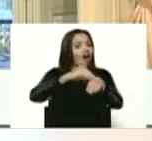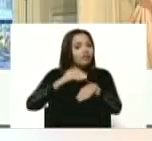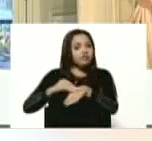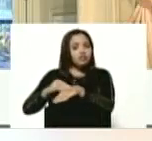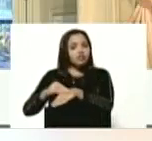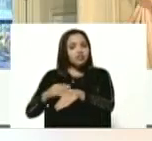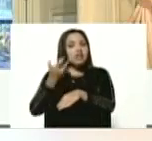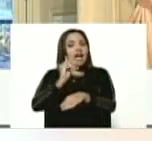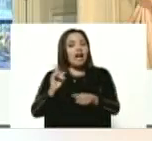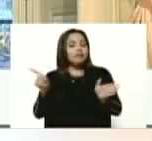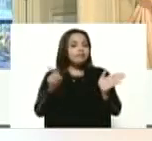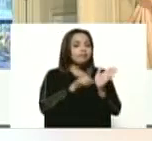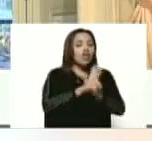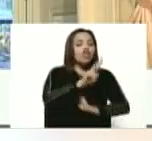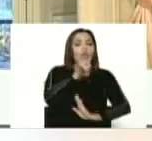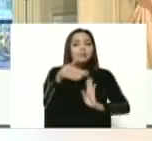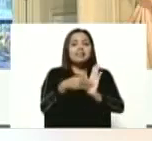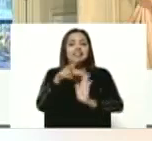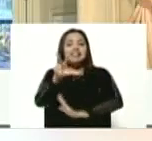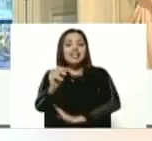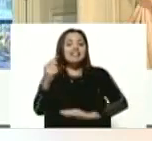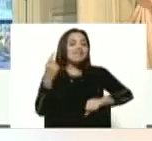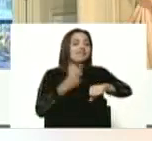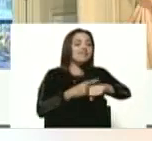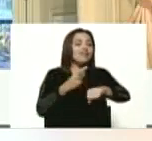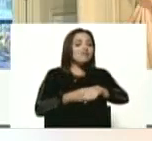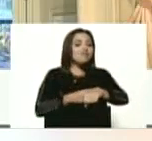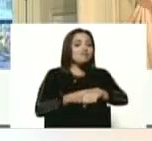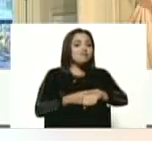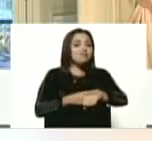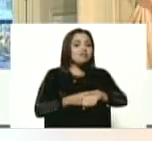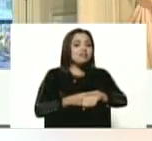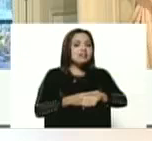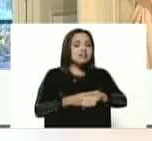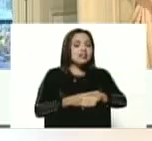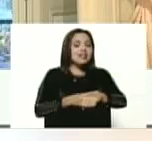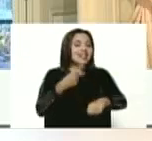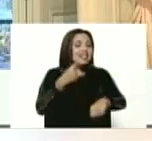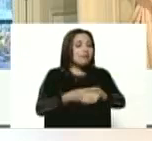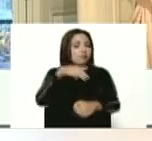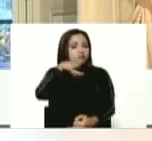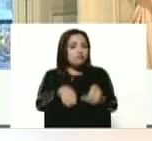pusieron la fecha del 2030 como la fecha límite